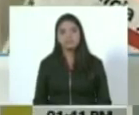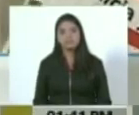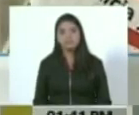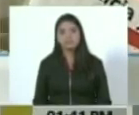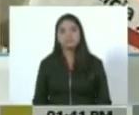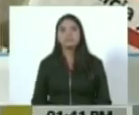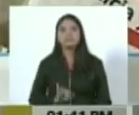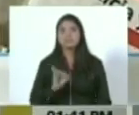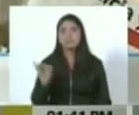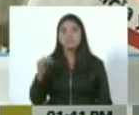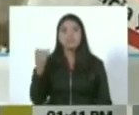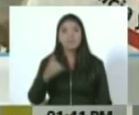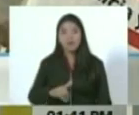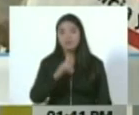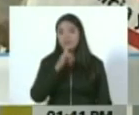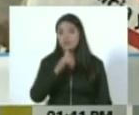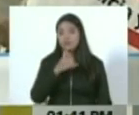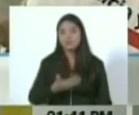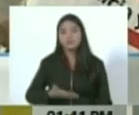han recabado importantes